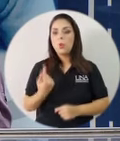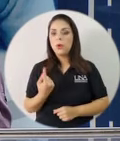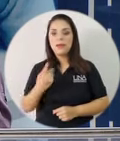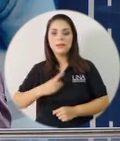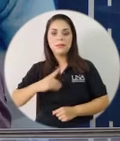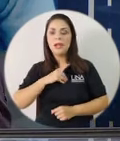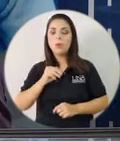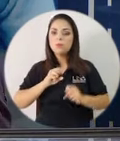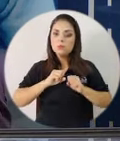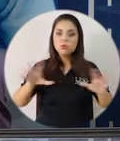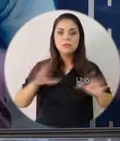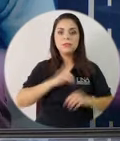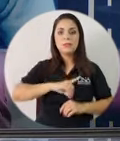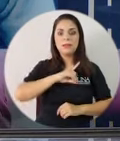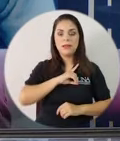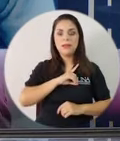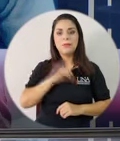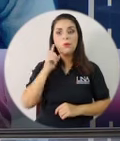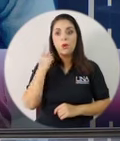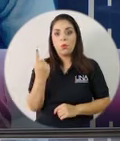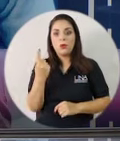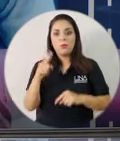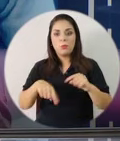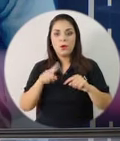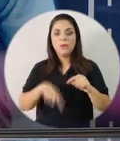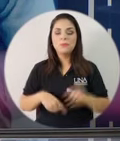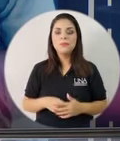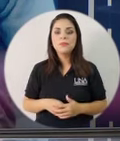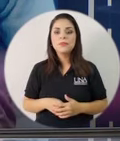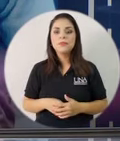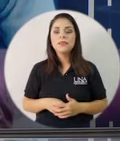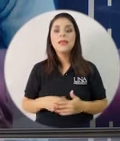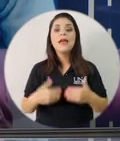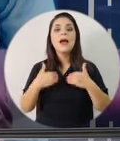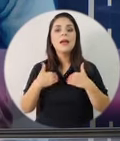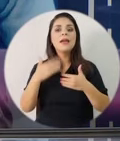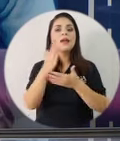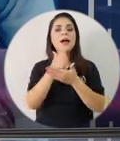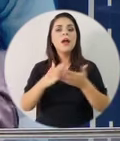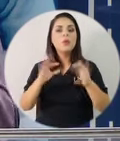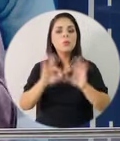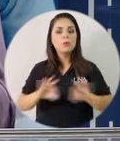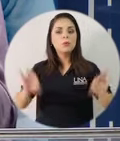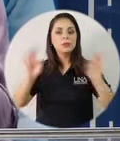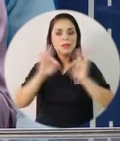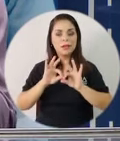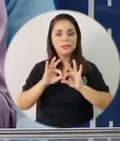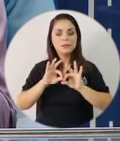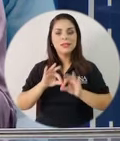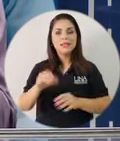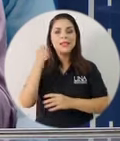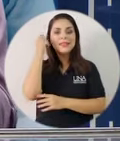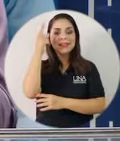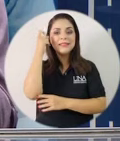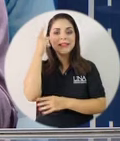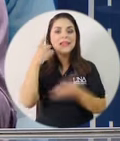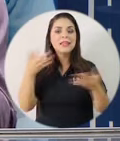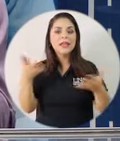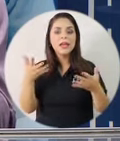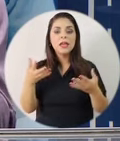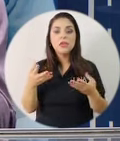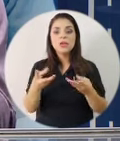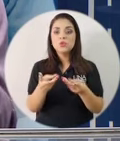puede resolver los diferentes problemas complejos que tenemos y hay algo muy importante y es entender que las